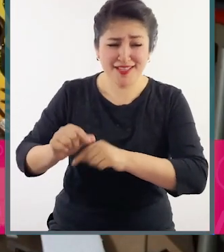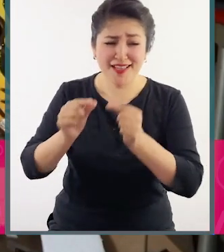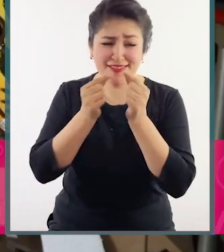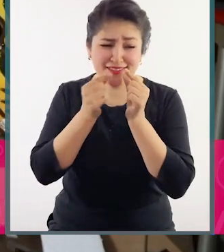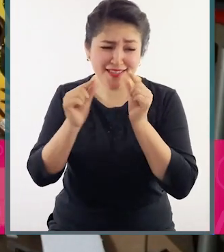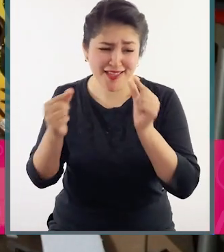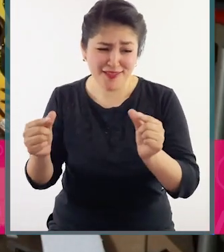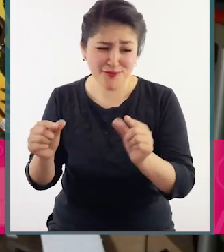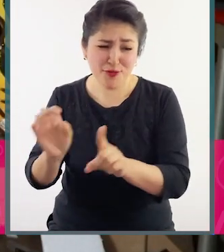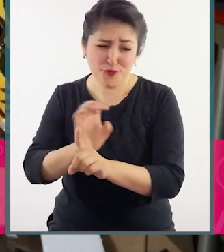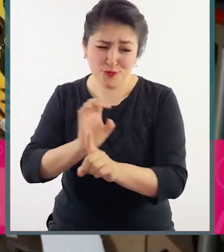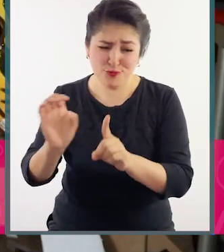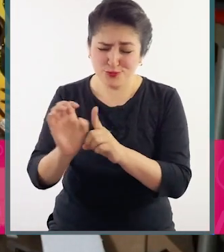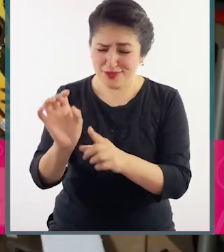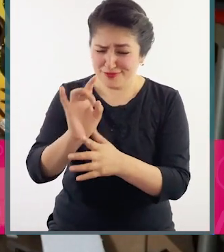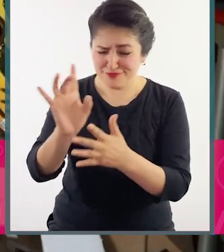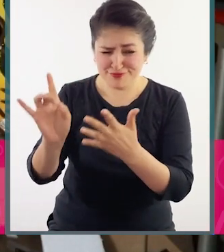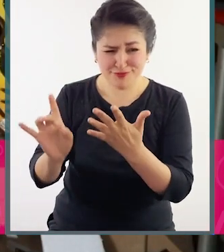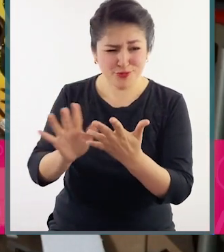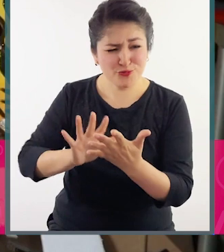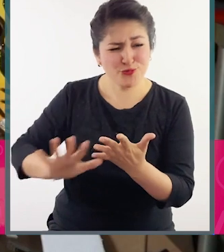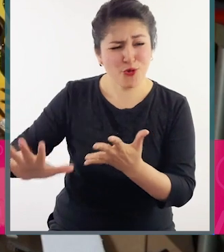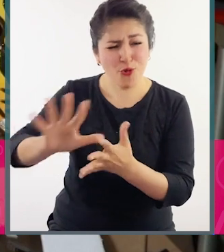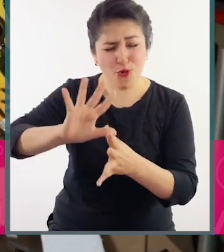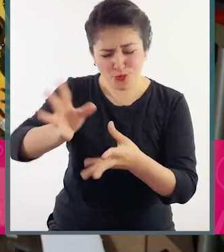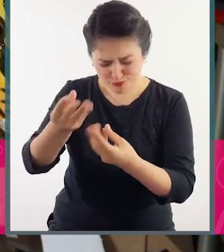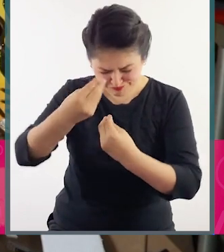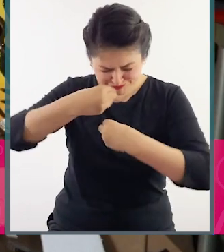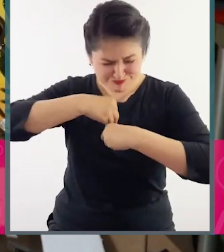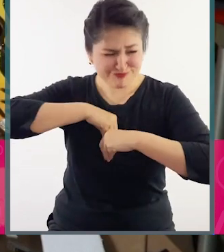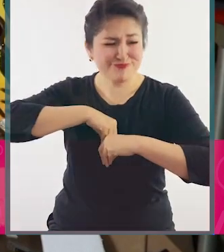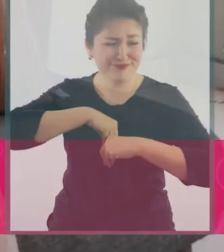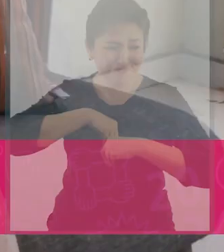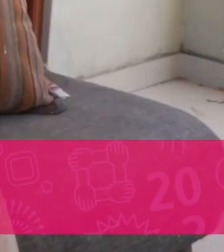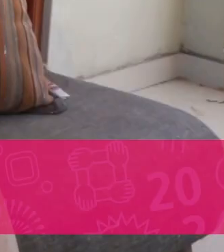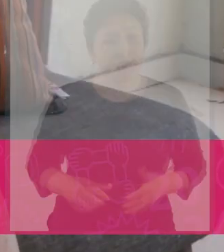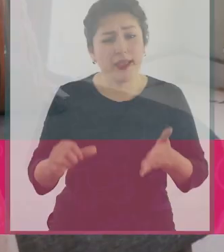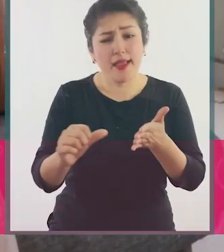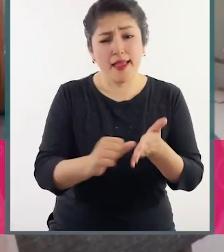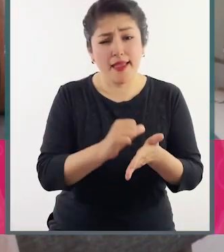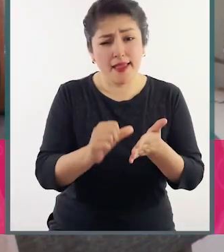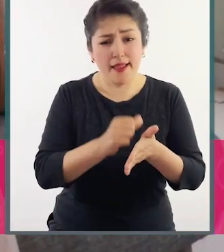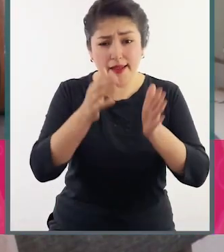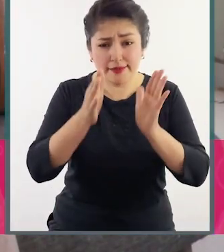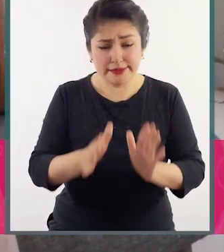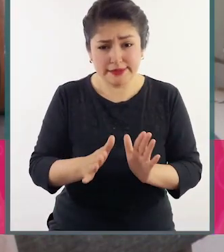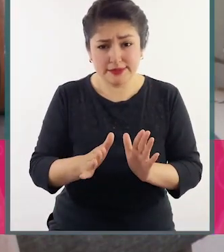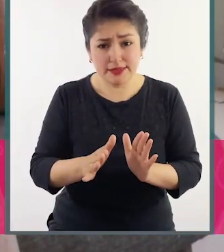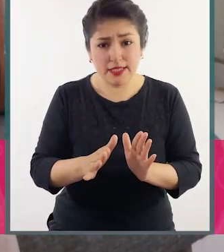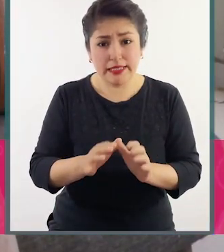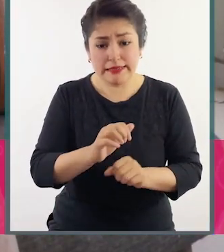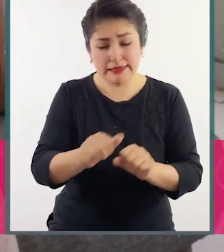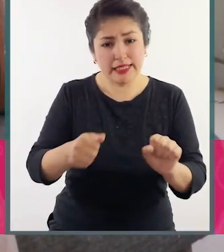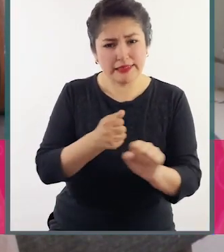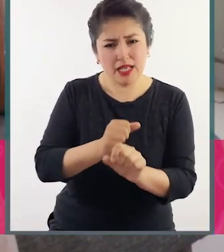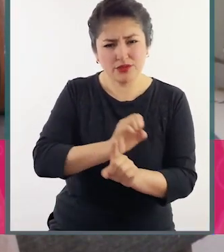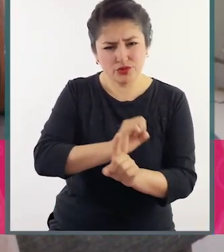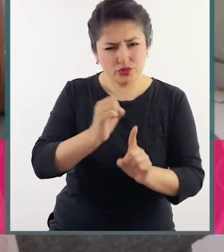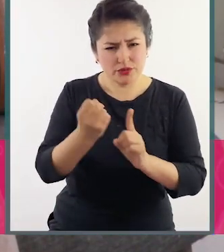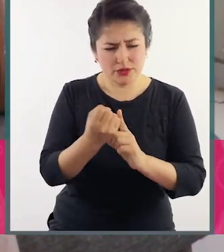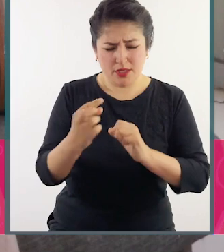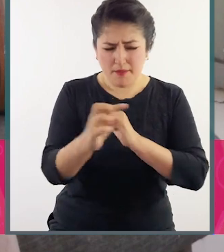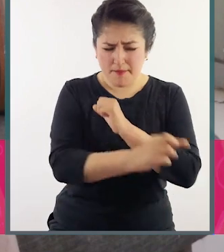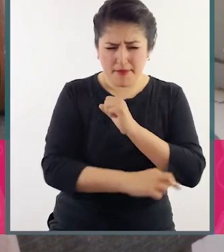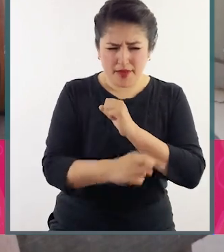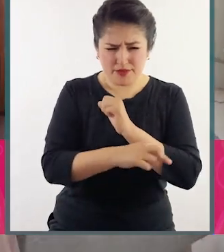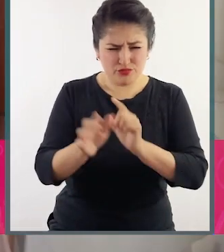tanto, y a la cultura en general, la cultura andina quechua específicamente. El artista es el reflejo de una sociedad, es el rostro